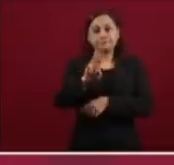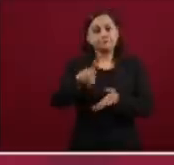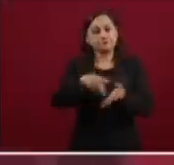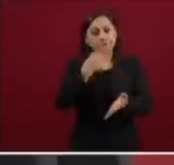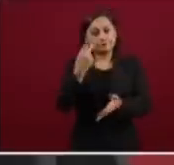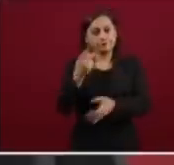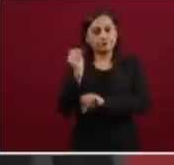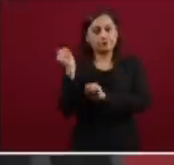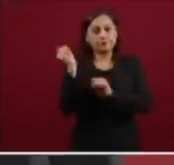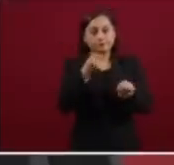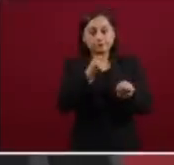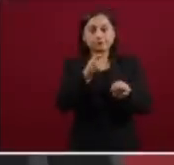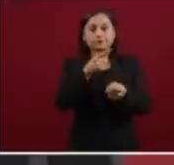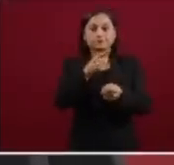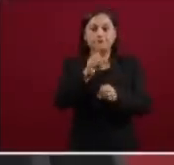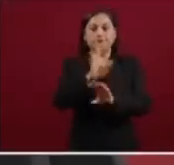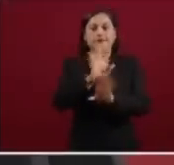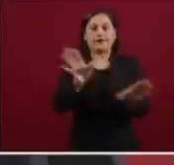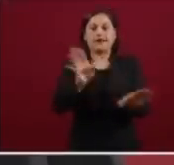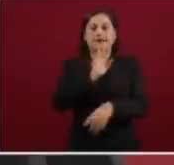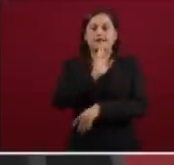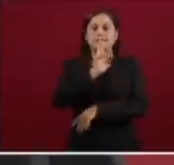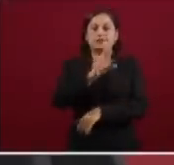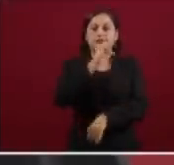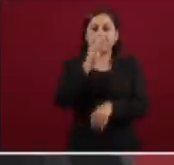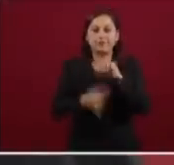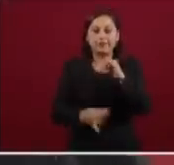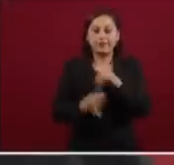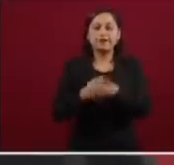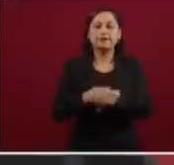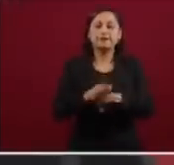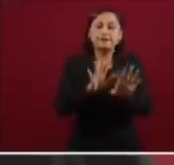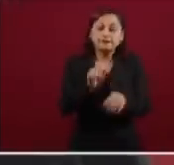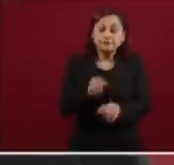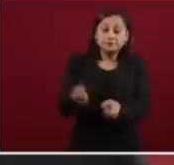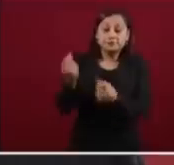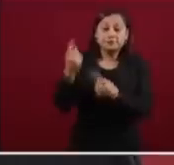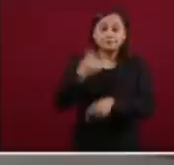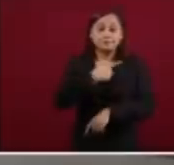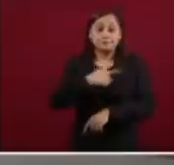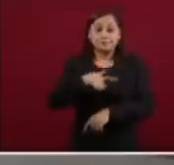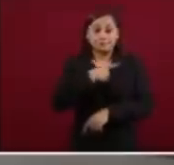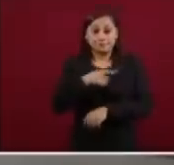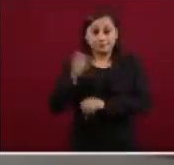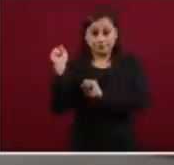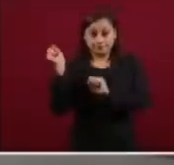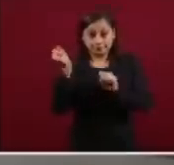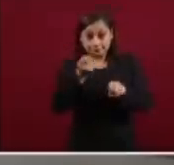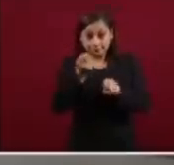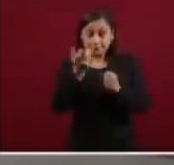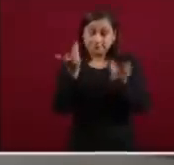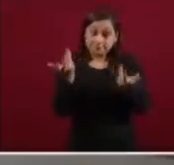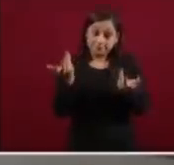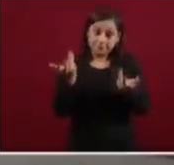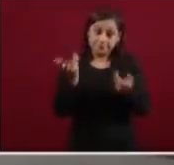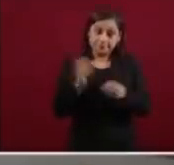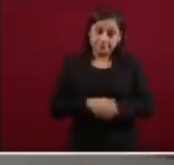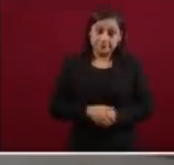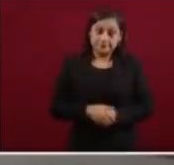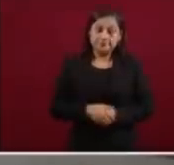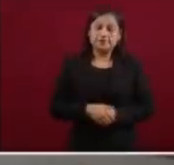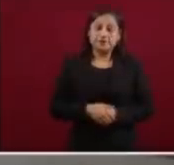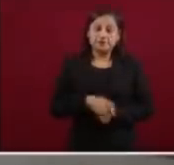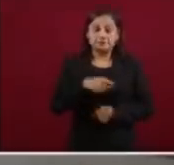para los que les gusta el béisbol hay que estar esté pensando los